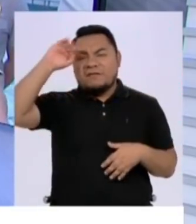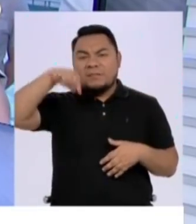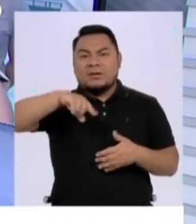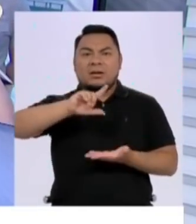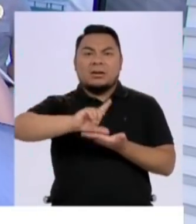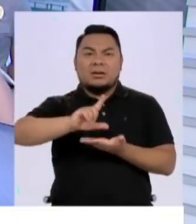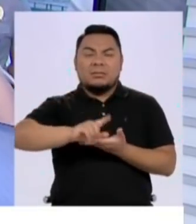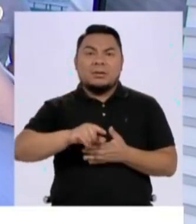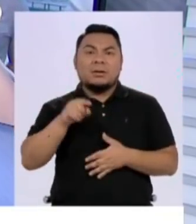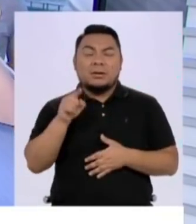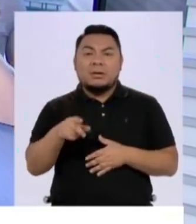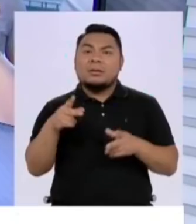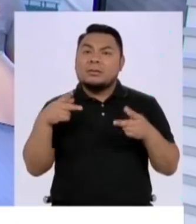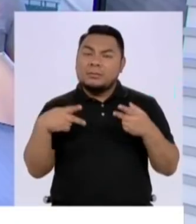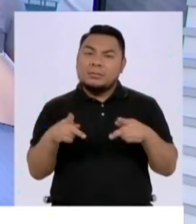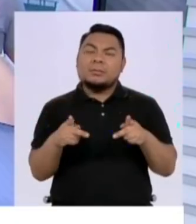permite